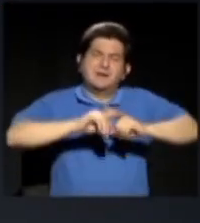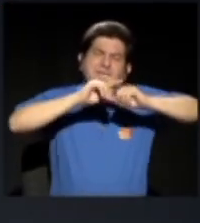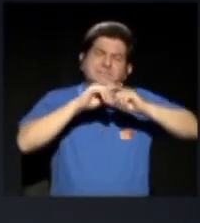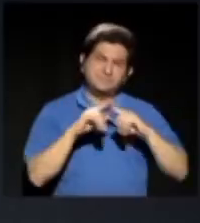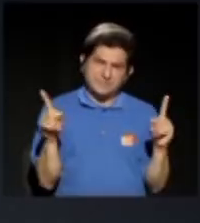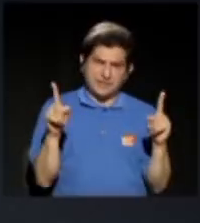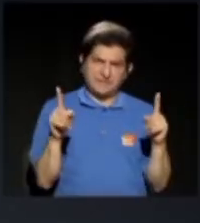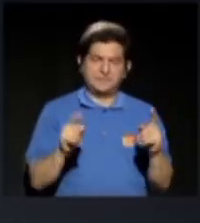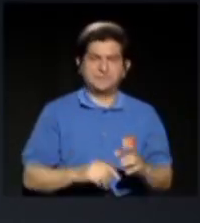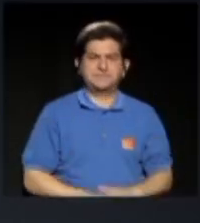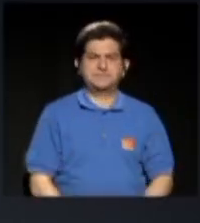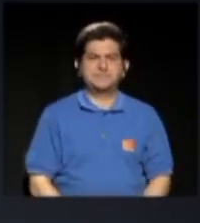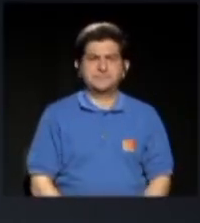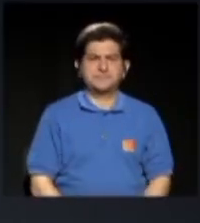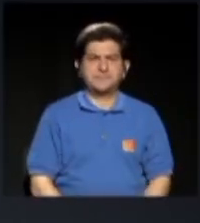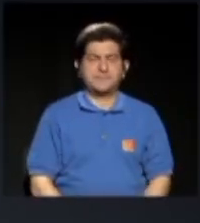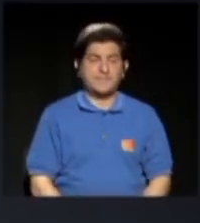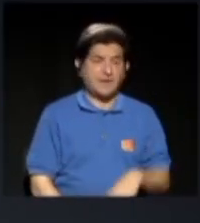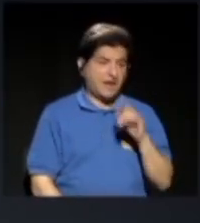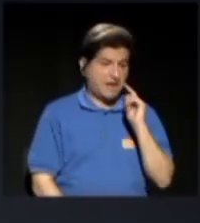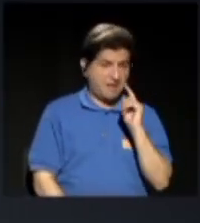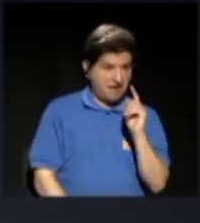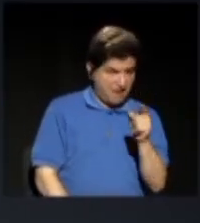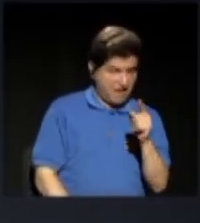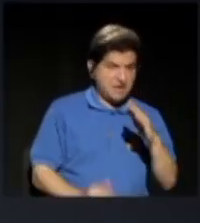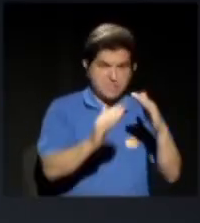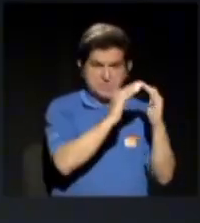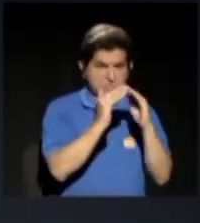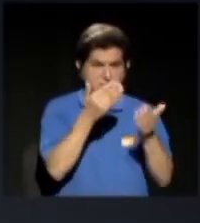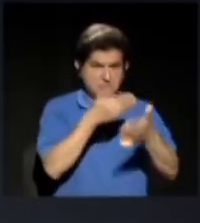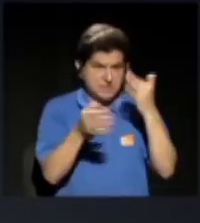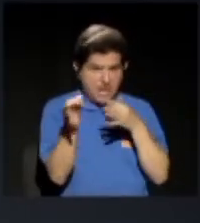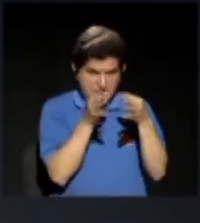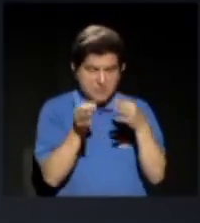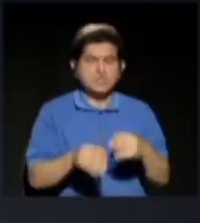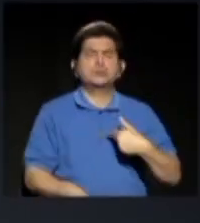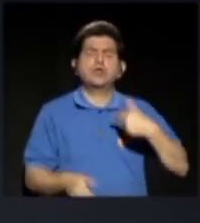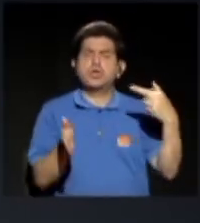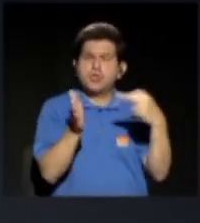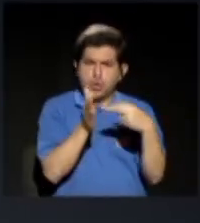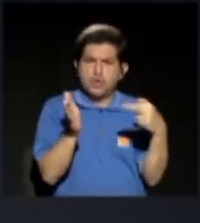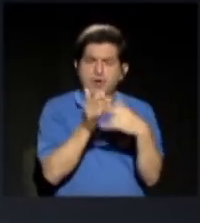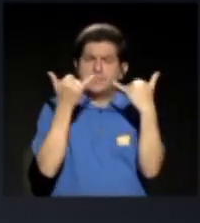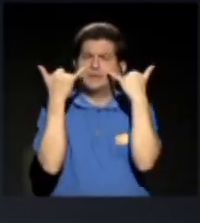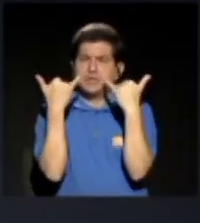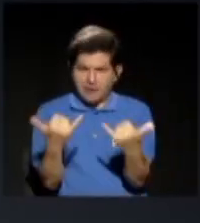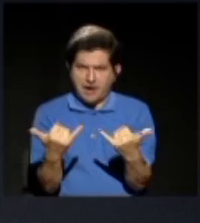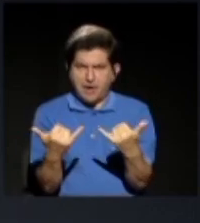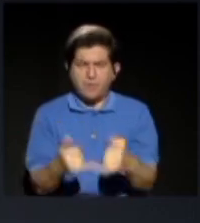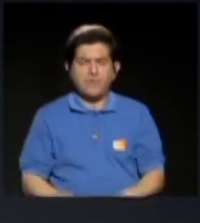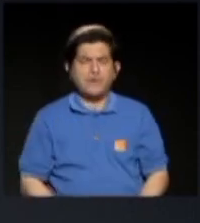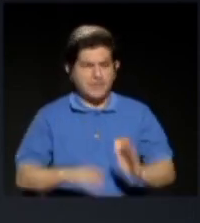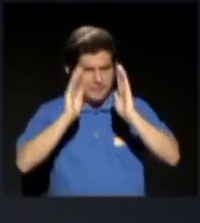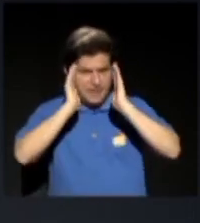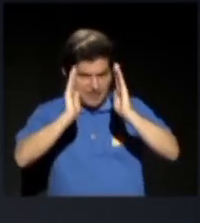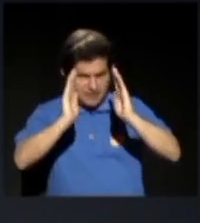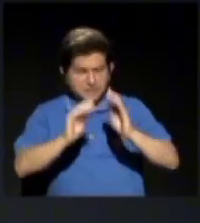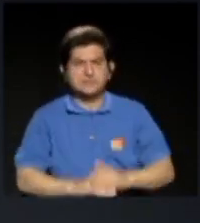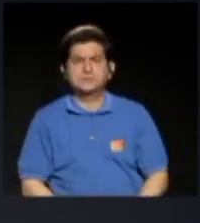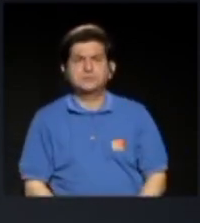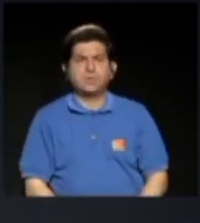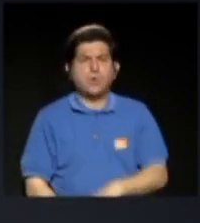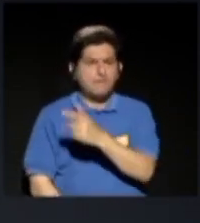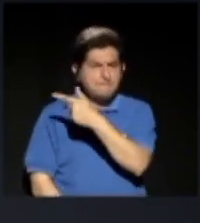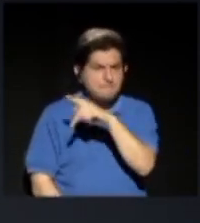esas ciudades que usted mencionó, y tal vez las voy a repetir un poco para seguimiento,